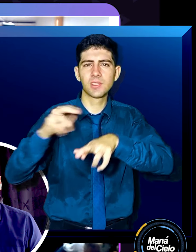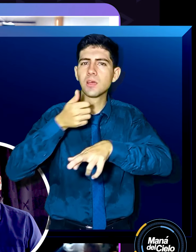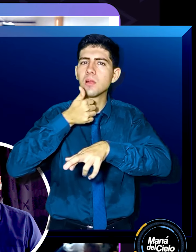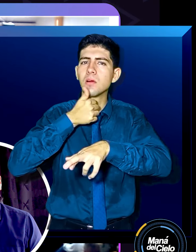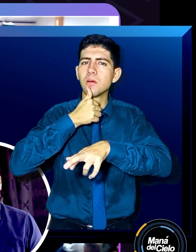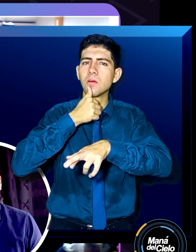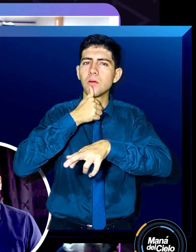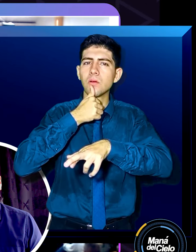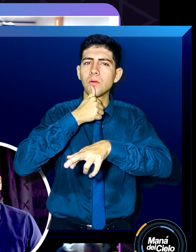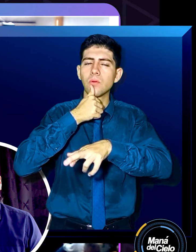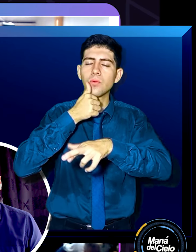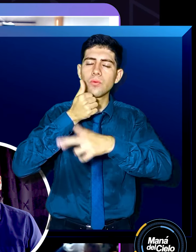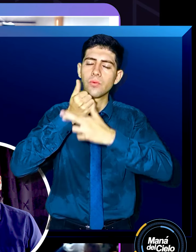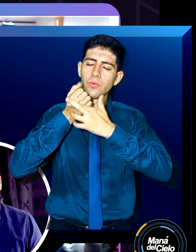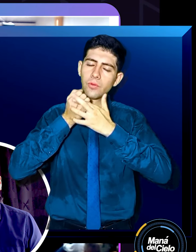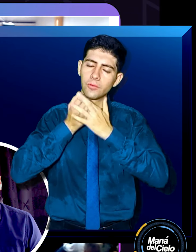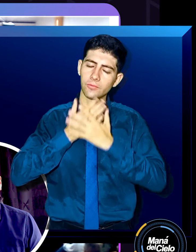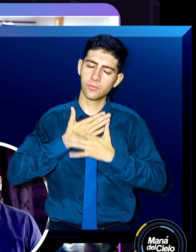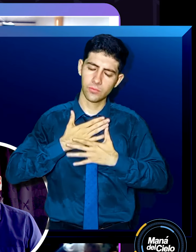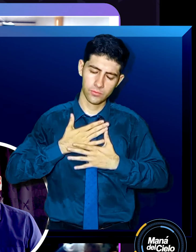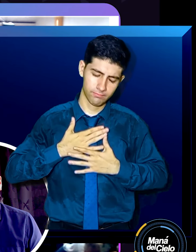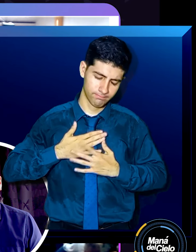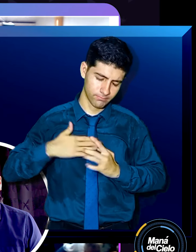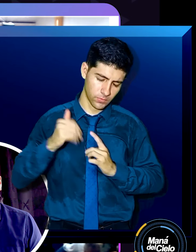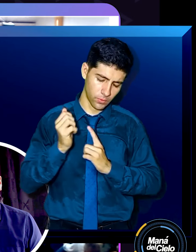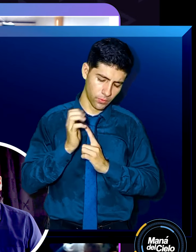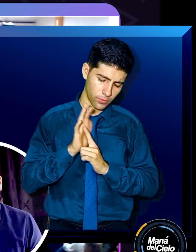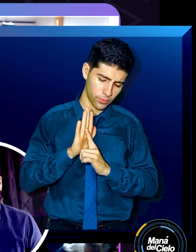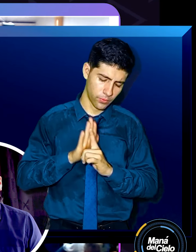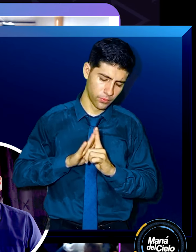Y era agua de consolación.